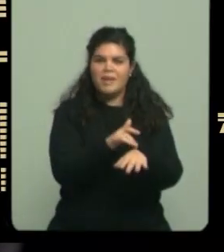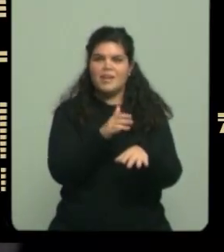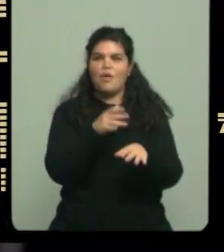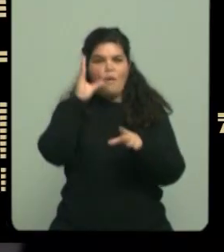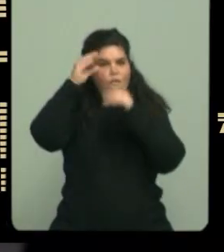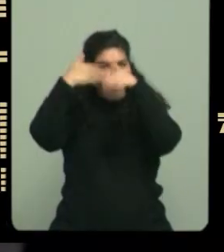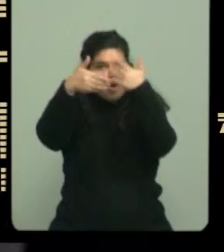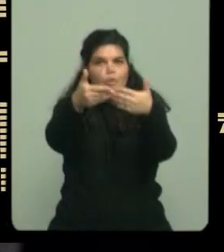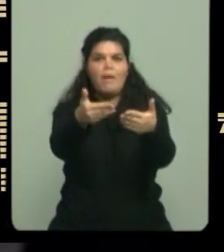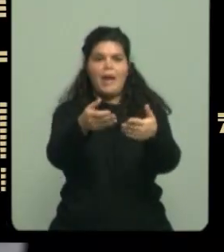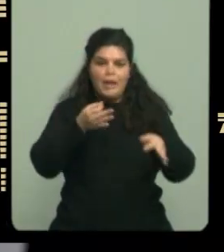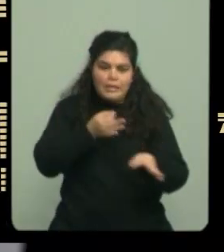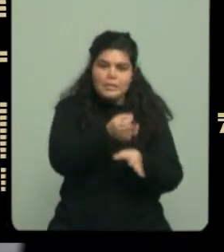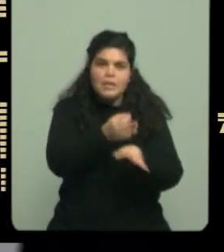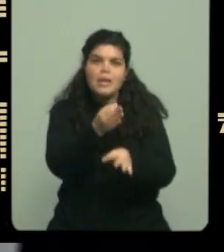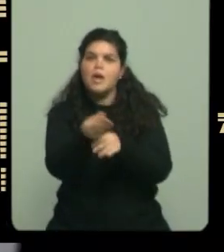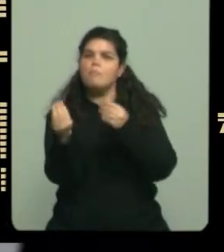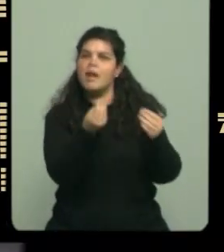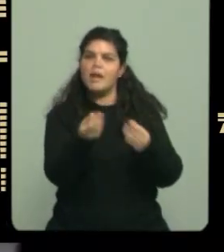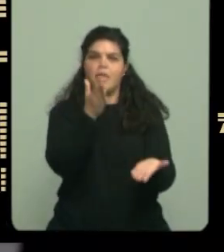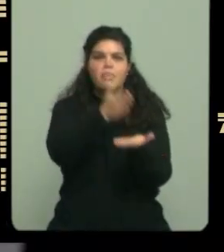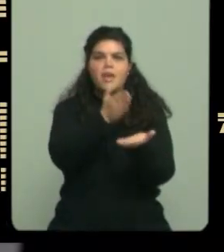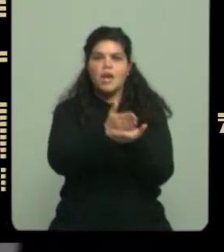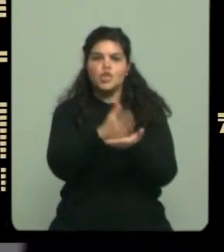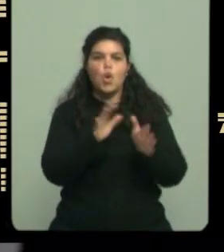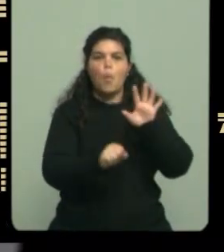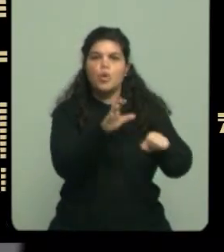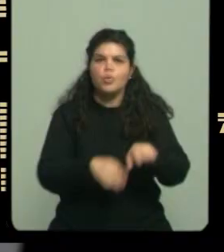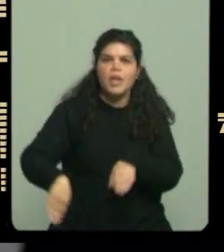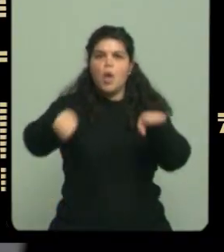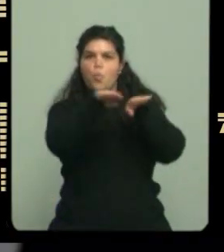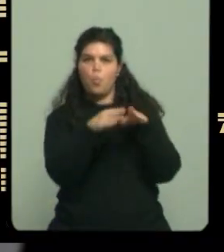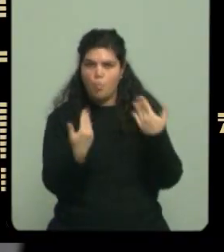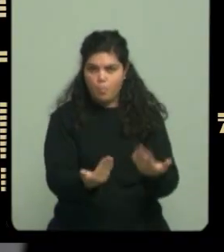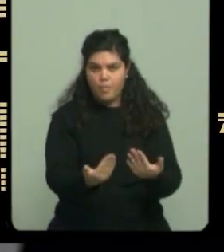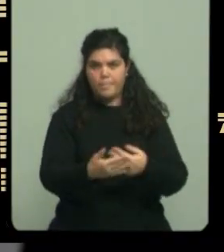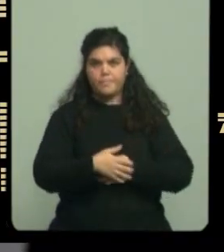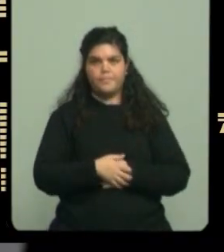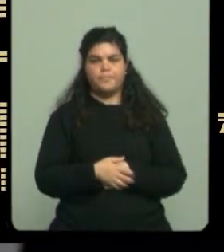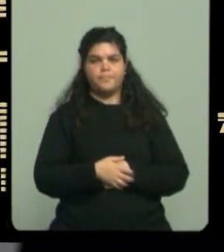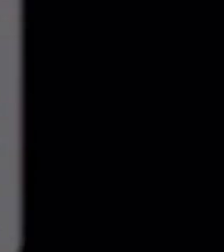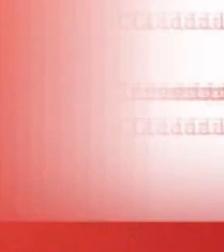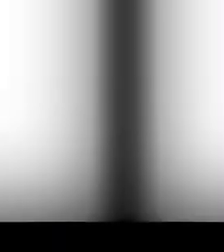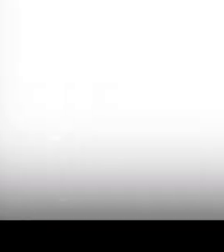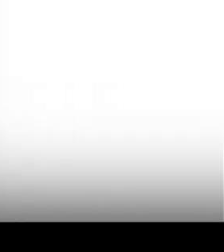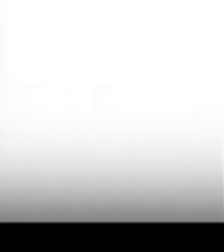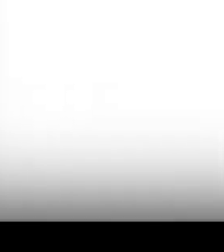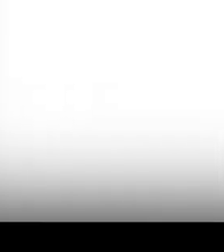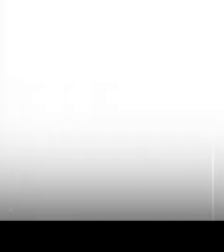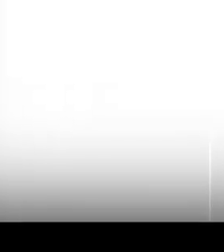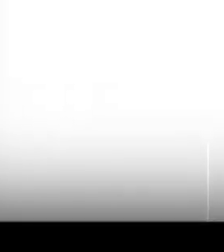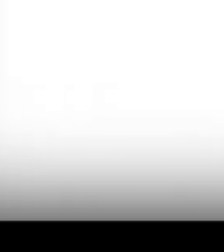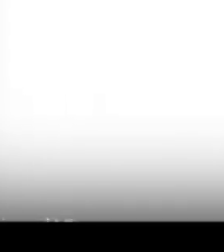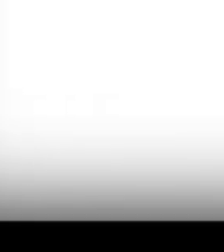articular acciones para la igualdad de derechos y oportunidades.